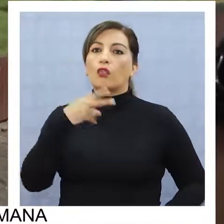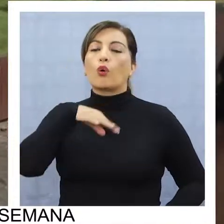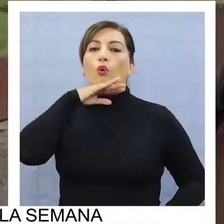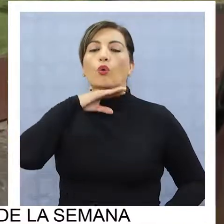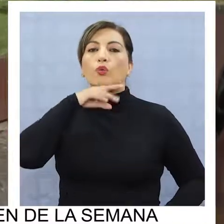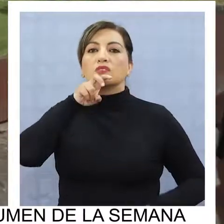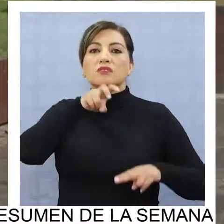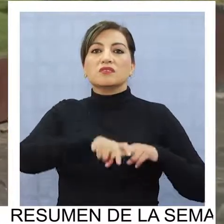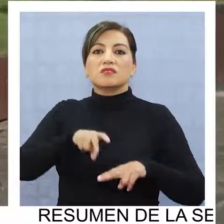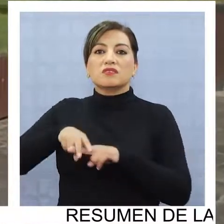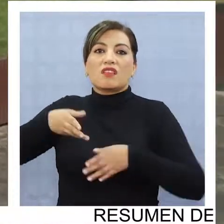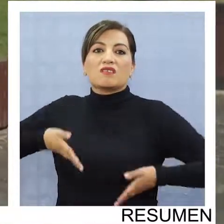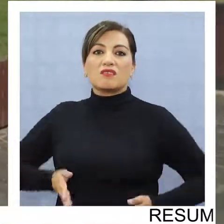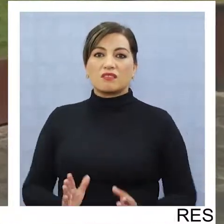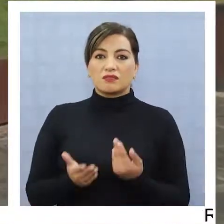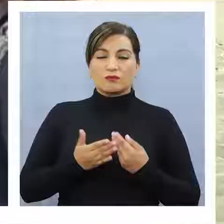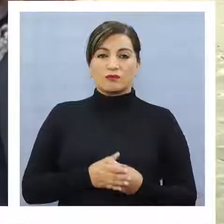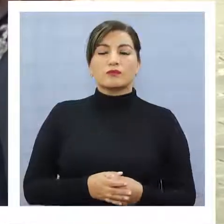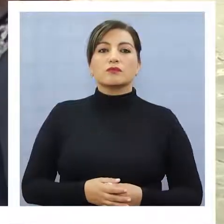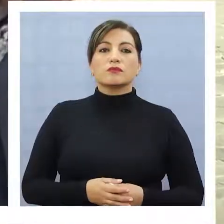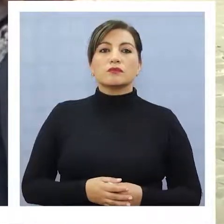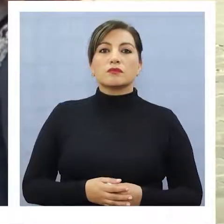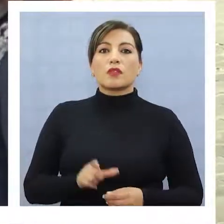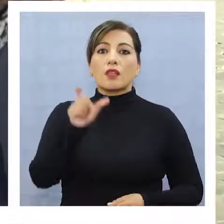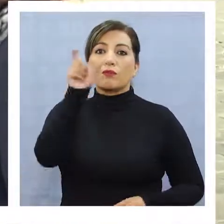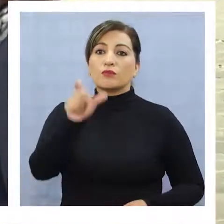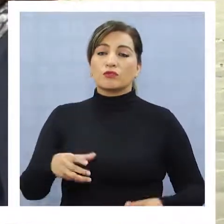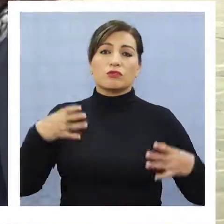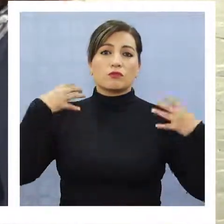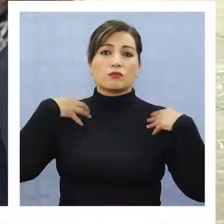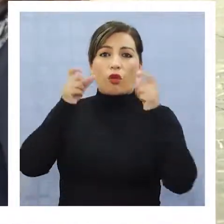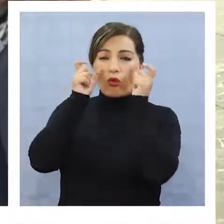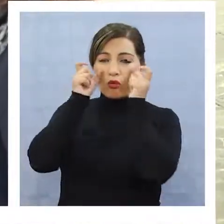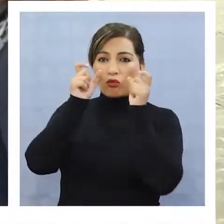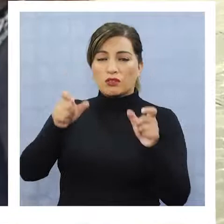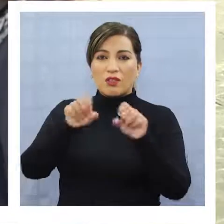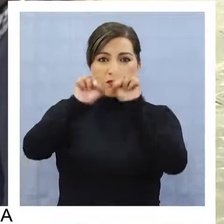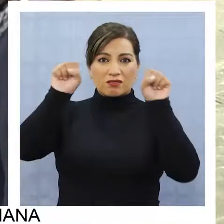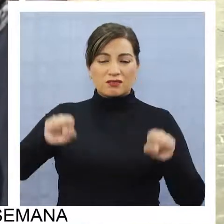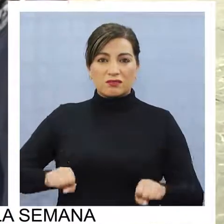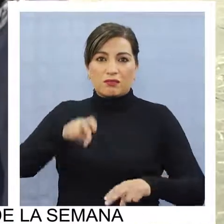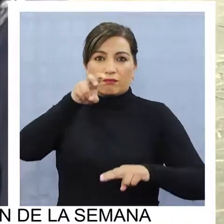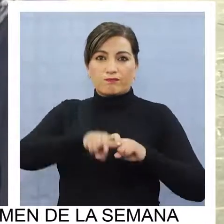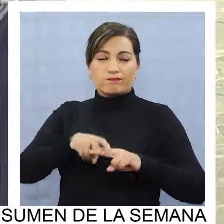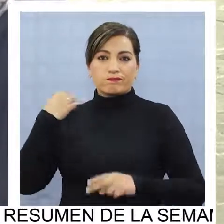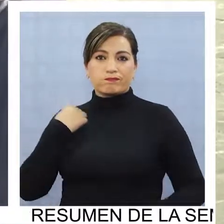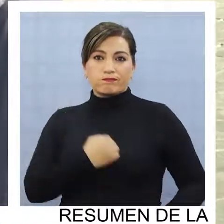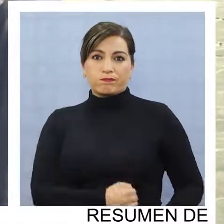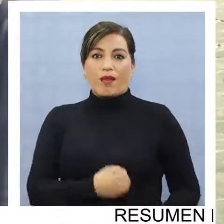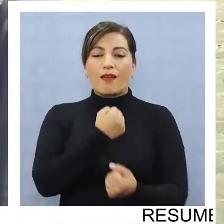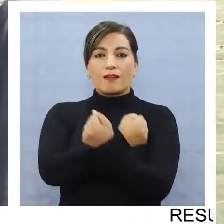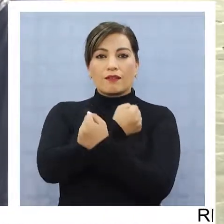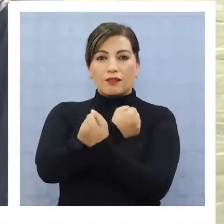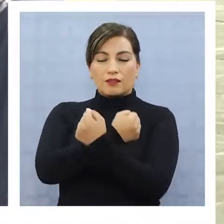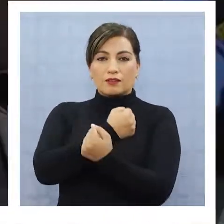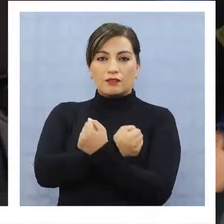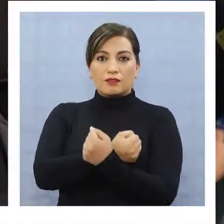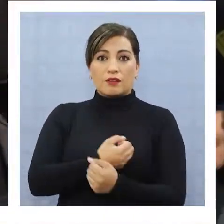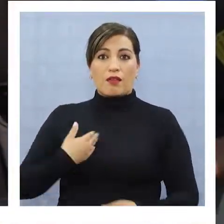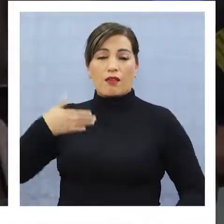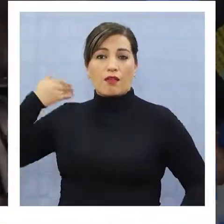y las dos usan sillas de auto desde que nacieron. Los encargados de fiscalizar este sistema de retención de niños son los